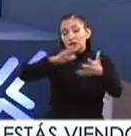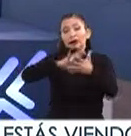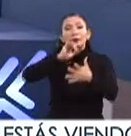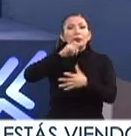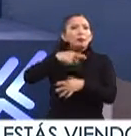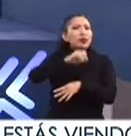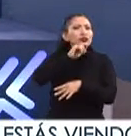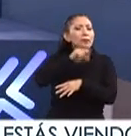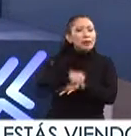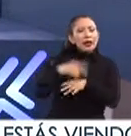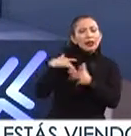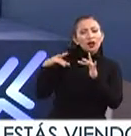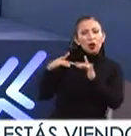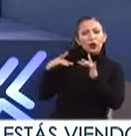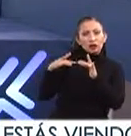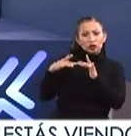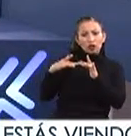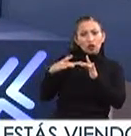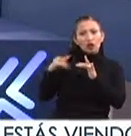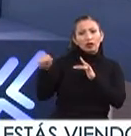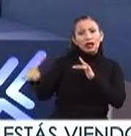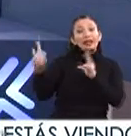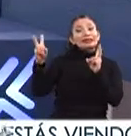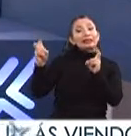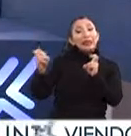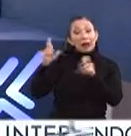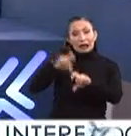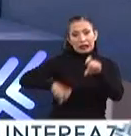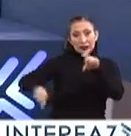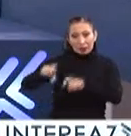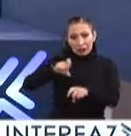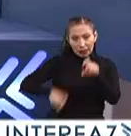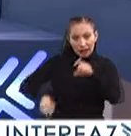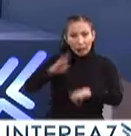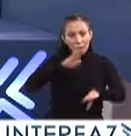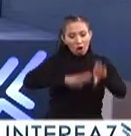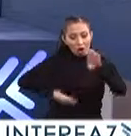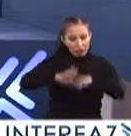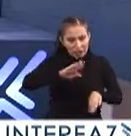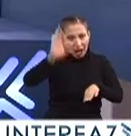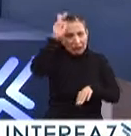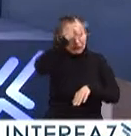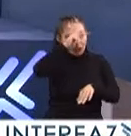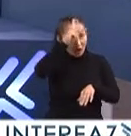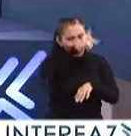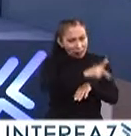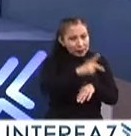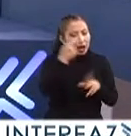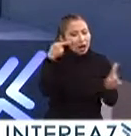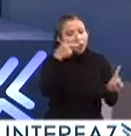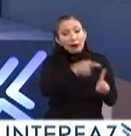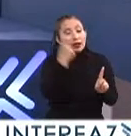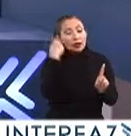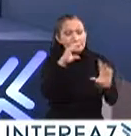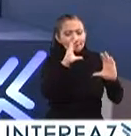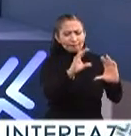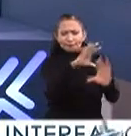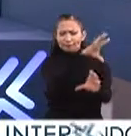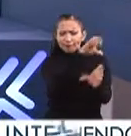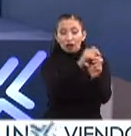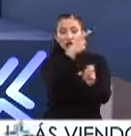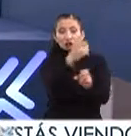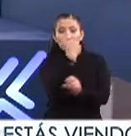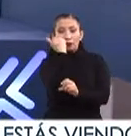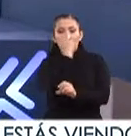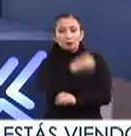hacen una conexión de temas de química, de biología, de psicología. El propósito es formar de manera integral a